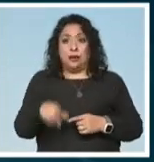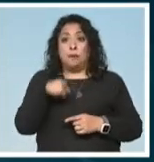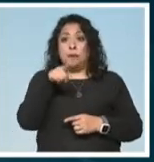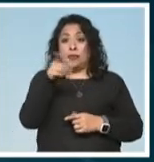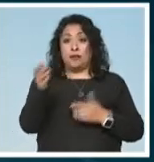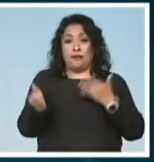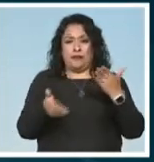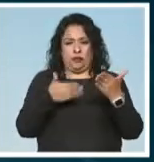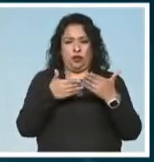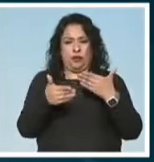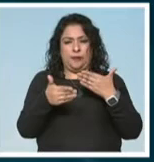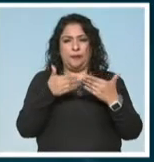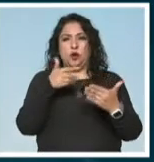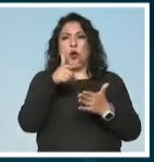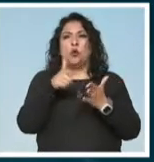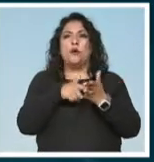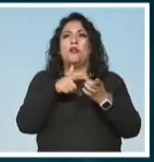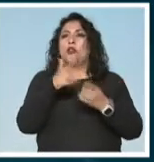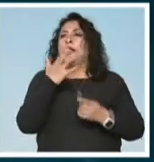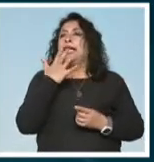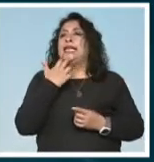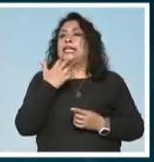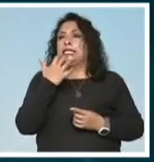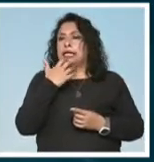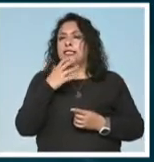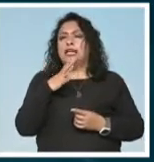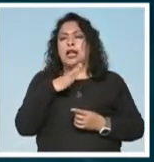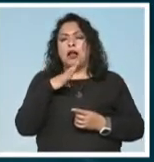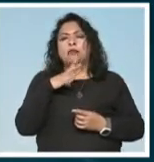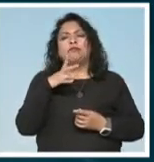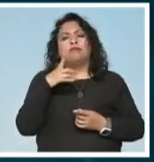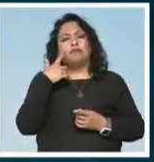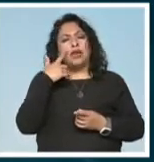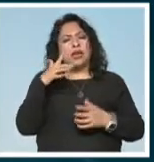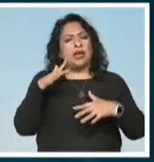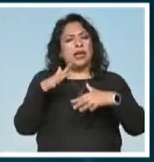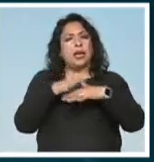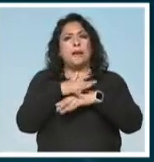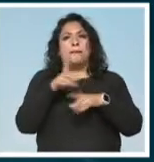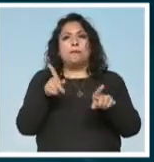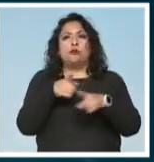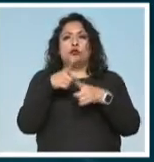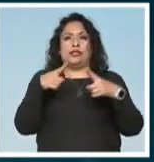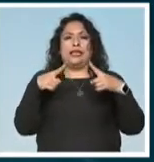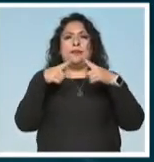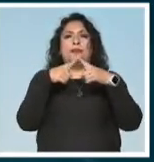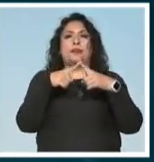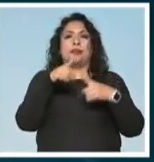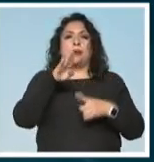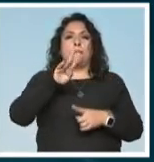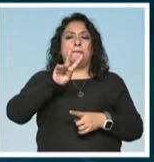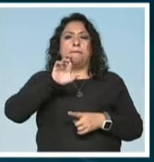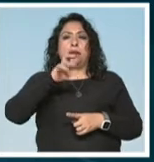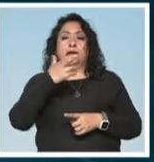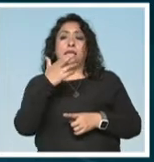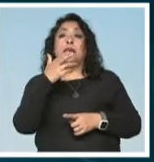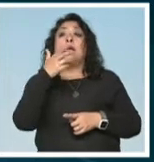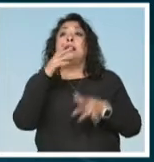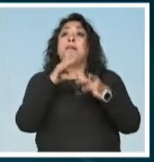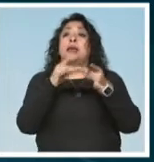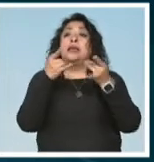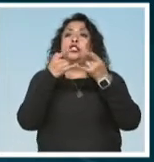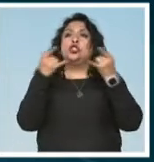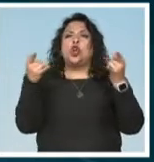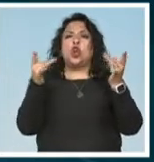Este ballet contemporáneo, con sede en Israel, hizo una interpretación revolucionaria de la música sacra de Johann Sebastian Bach y contó la historia de